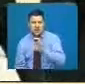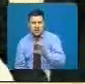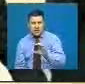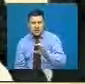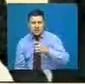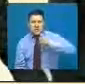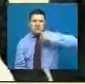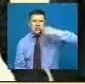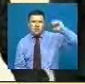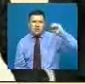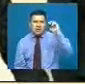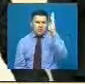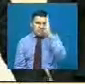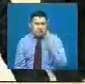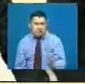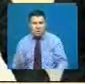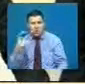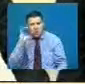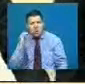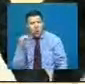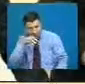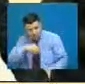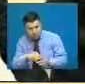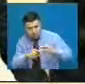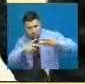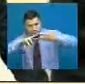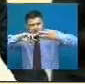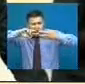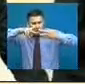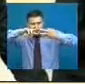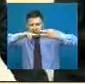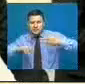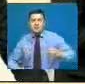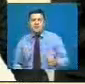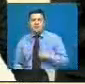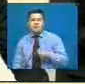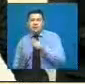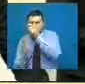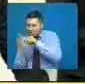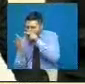económico internacional. Y sin entrar en todos los detalles del artículo,